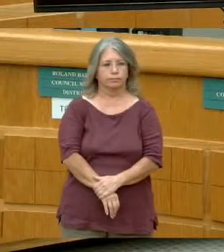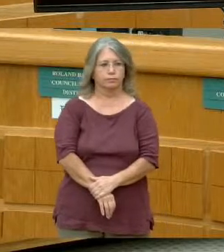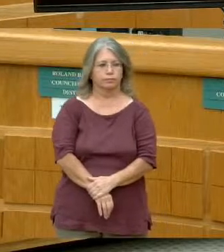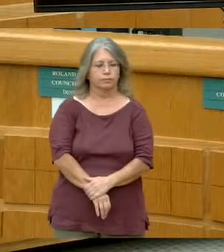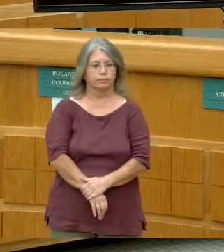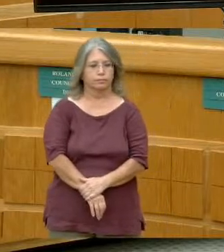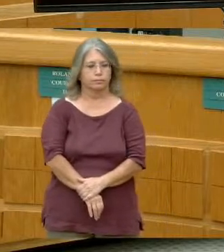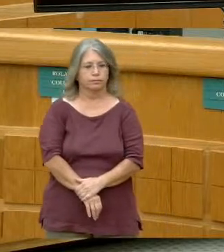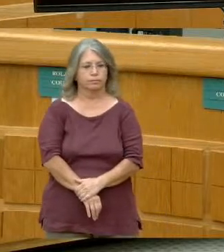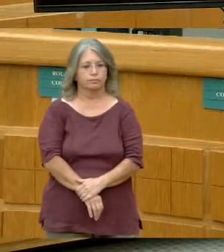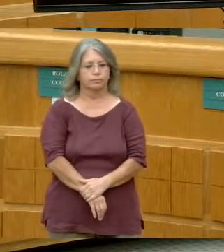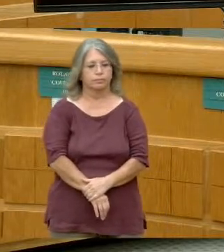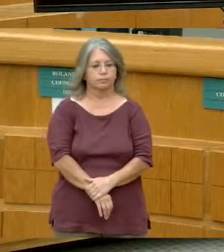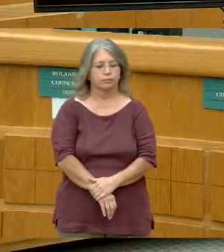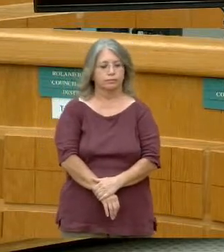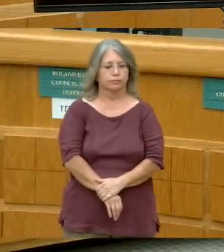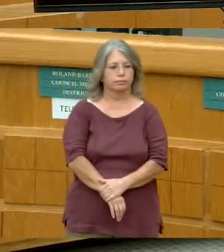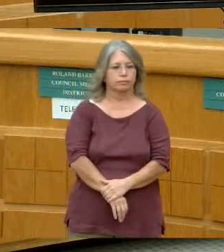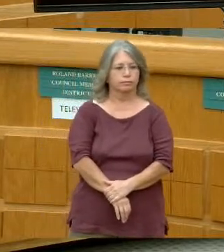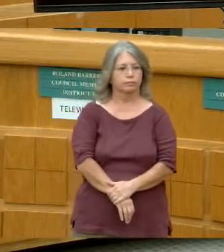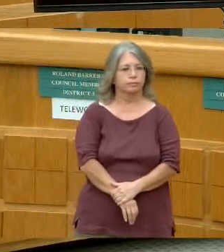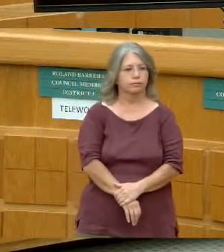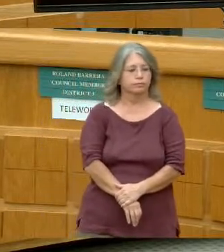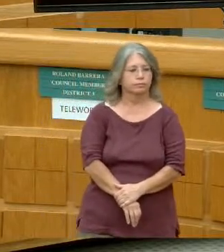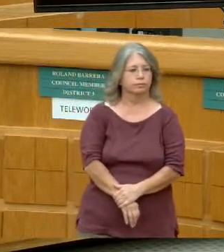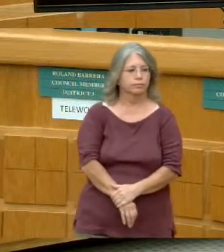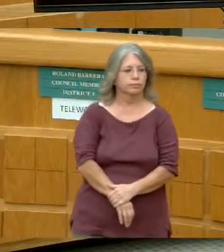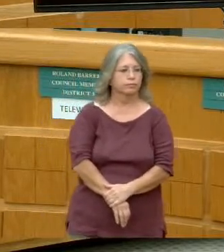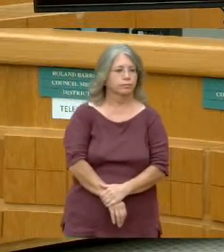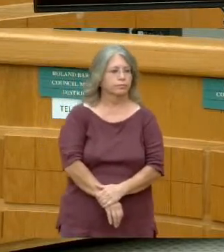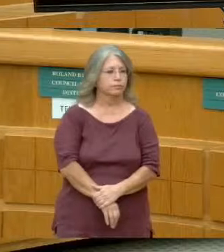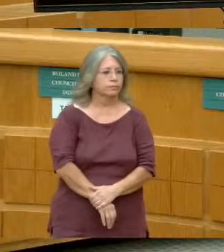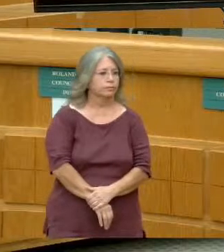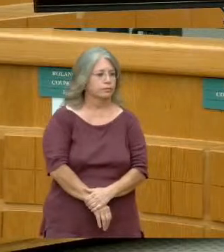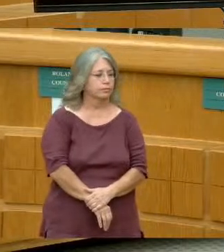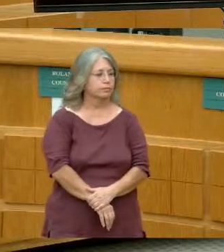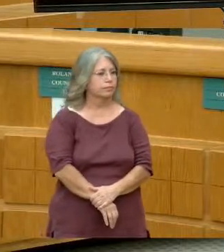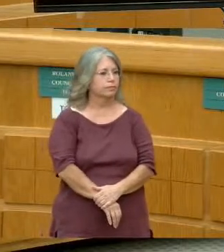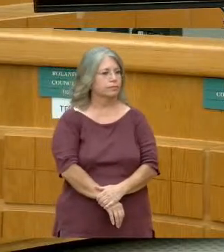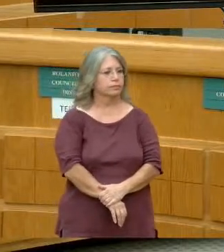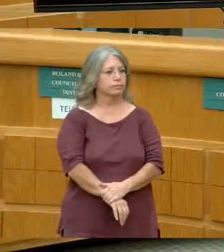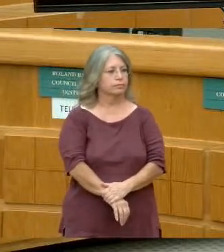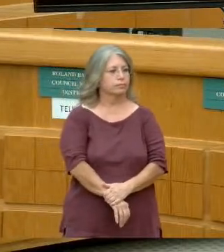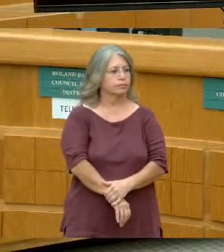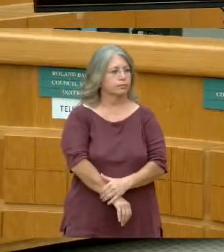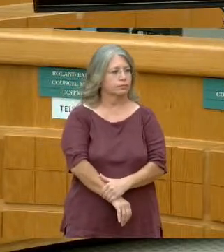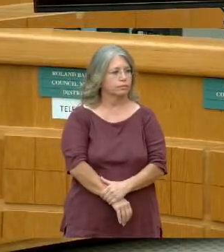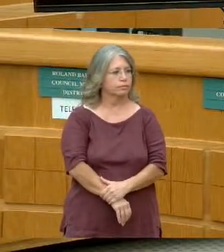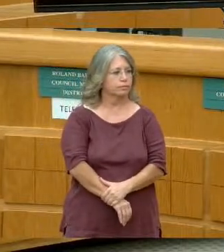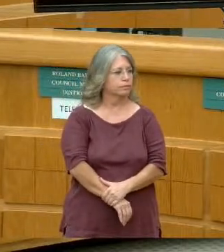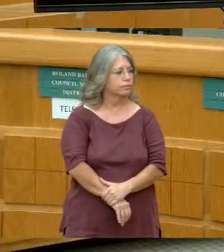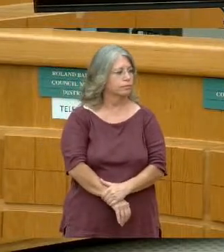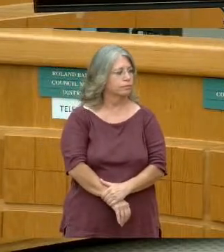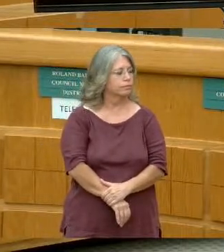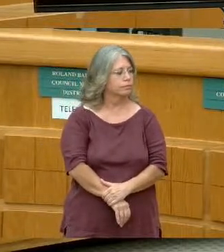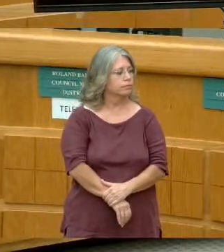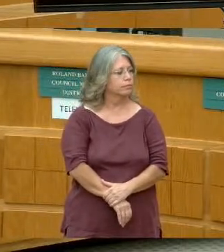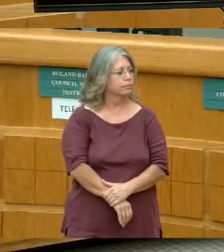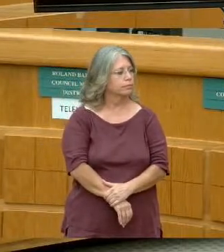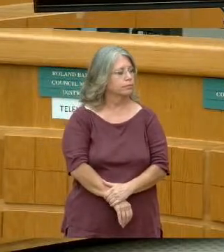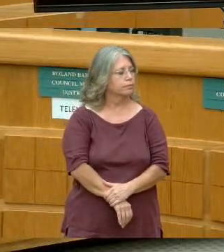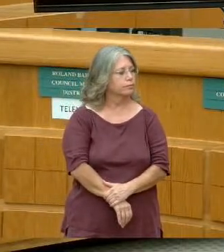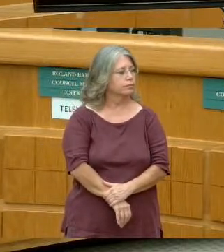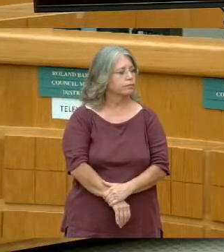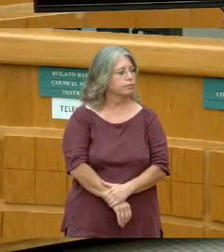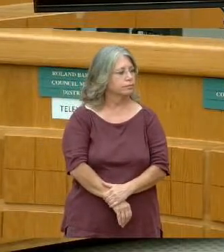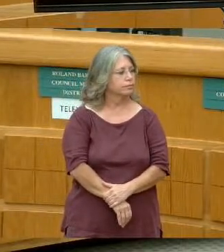5.755 recuperados. Los condados de la costa son los terceros en casos positivos per cápita en Texas. También somos los